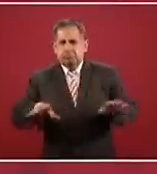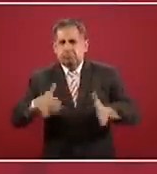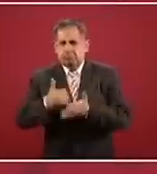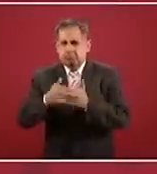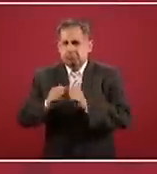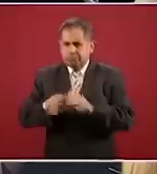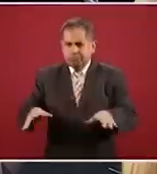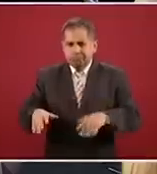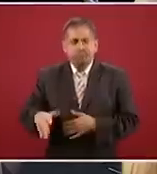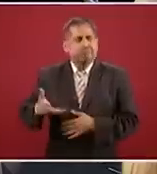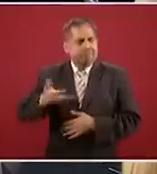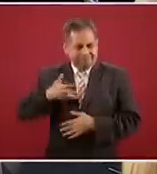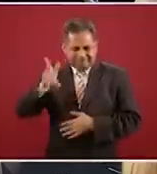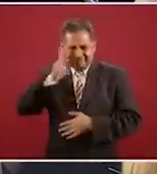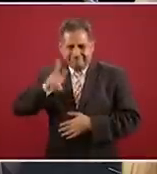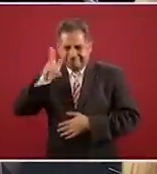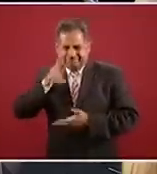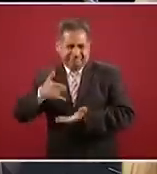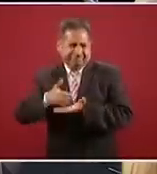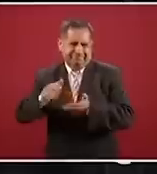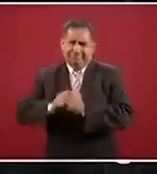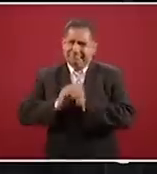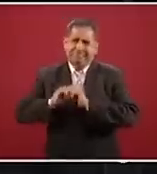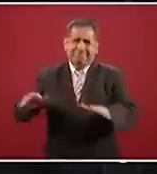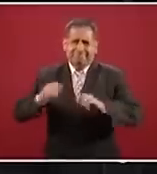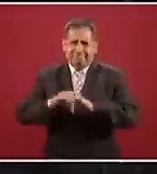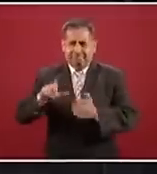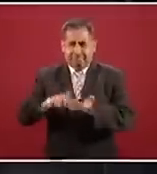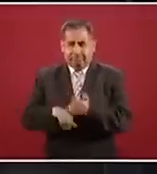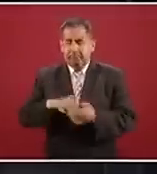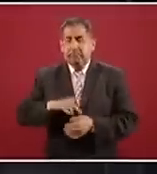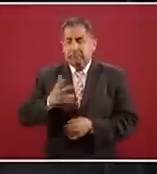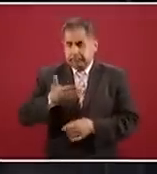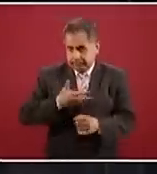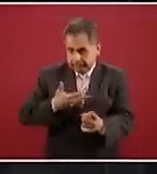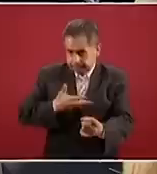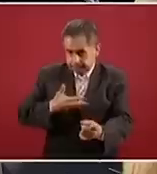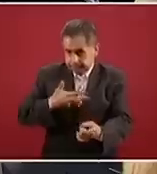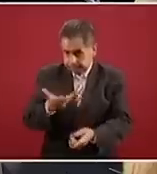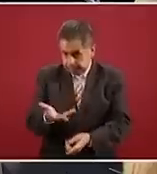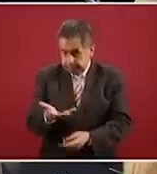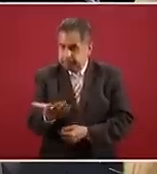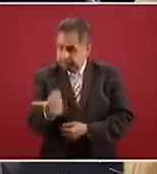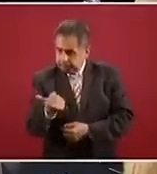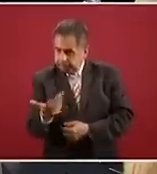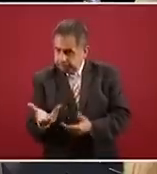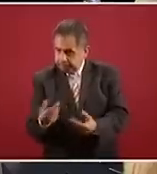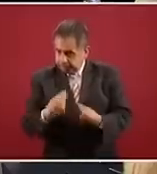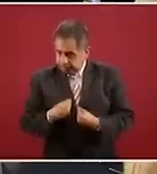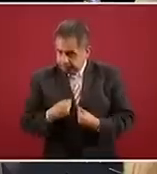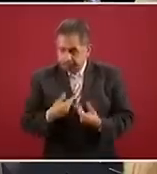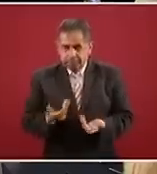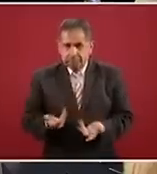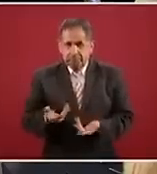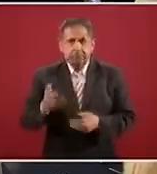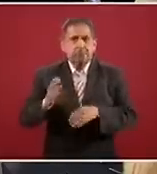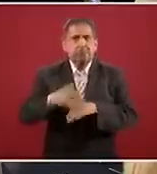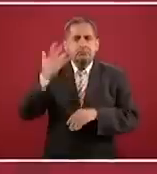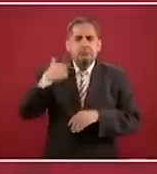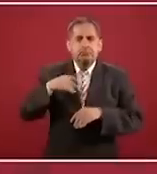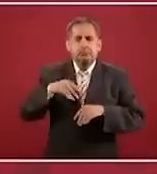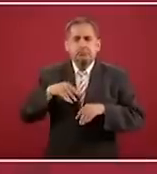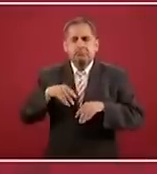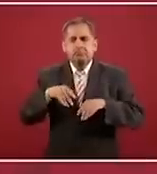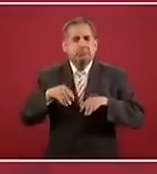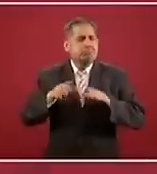señor? ¿Perdón? ¿Consta en todo lo que se publicó en esa época? Por eso, si la tiene, pásenoslas, porque de una u otra manera se pudo haber operado